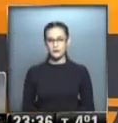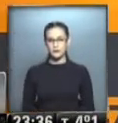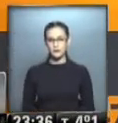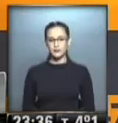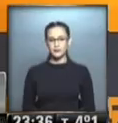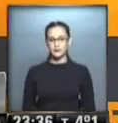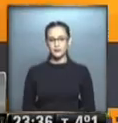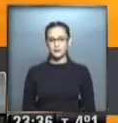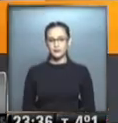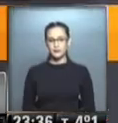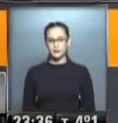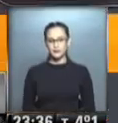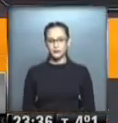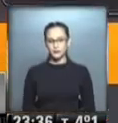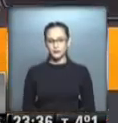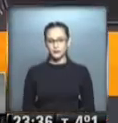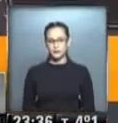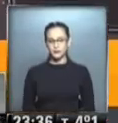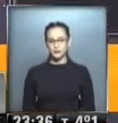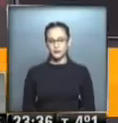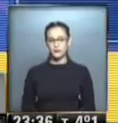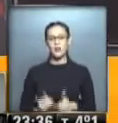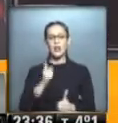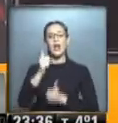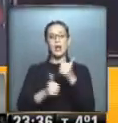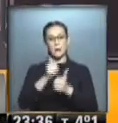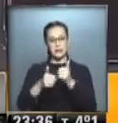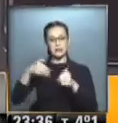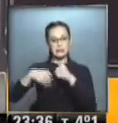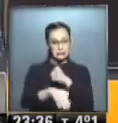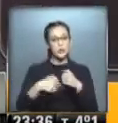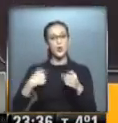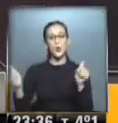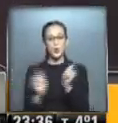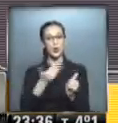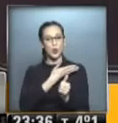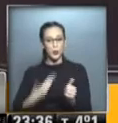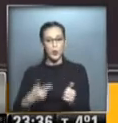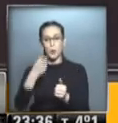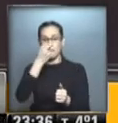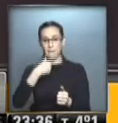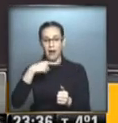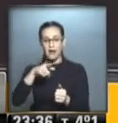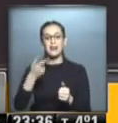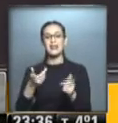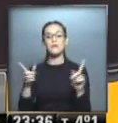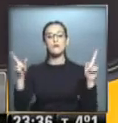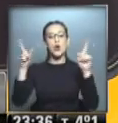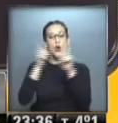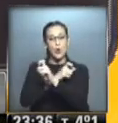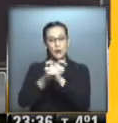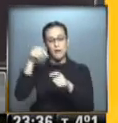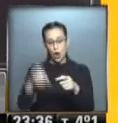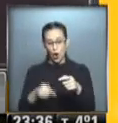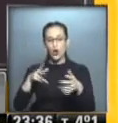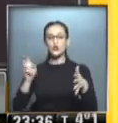Finalmente, los metrodelegados, Metrovías y el gobierno porteño lograron destrabar el conflicto que mantenían en la línea B de subte y que prestaba un